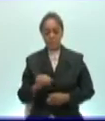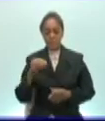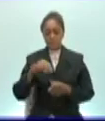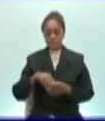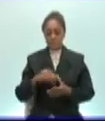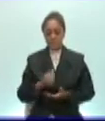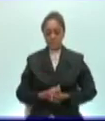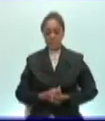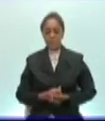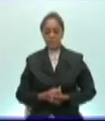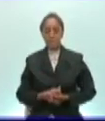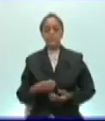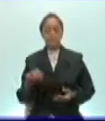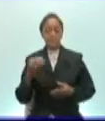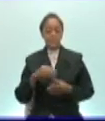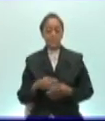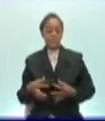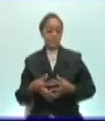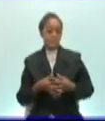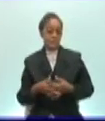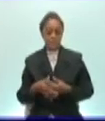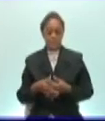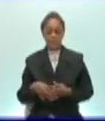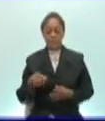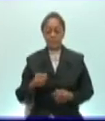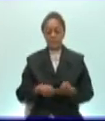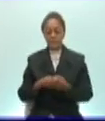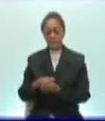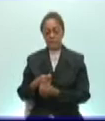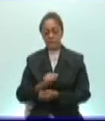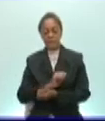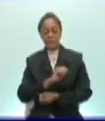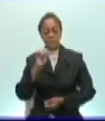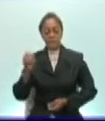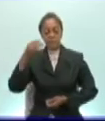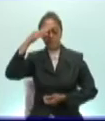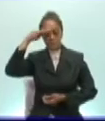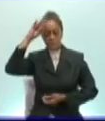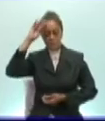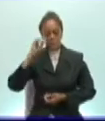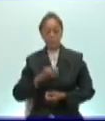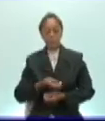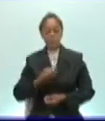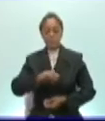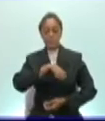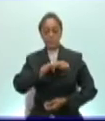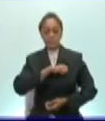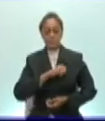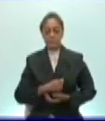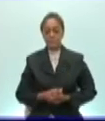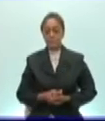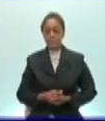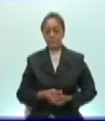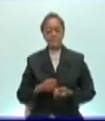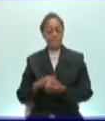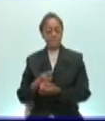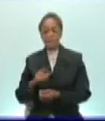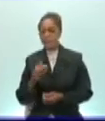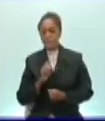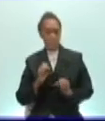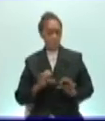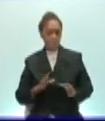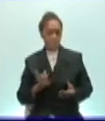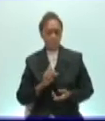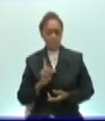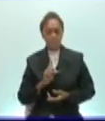adentrarnos en la intervención norteamericana en la guerra que libraban los cubanos contra España. Pero una guerra que no es casual, o